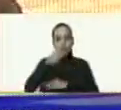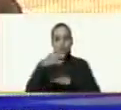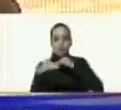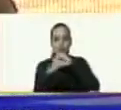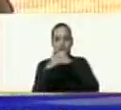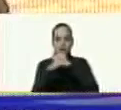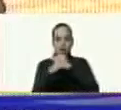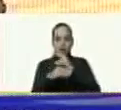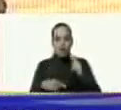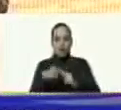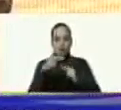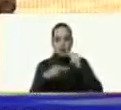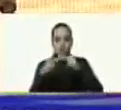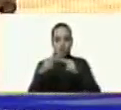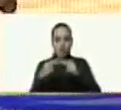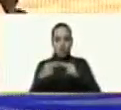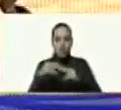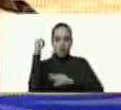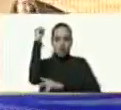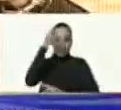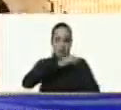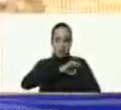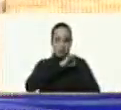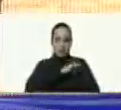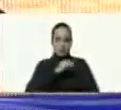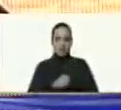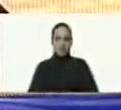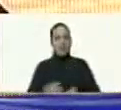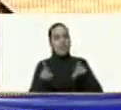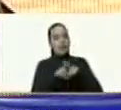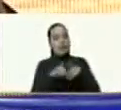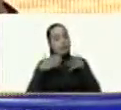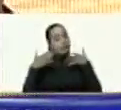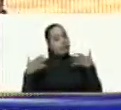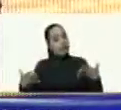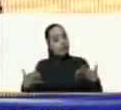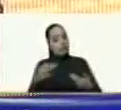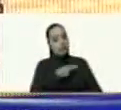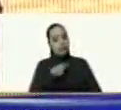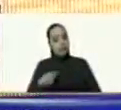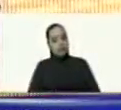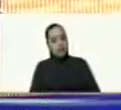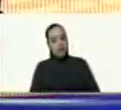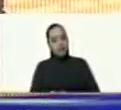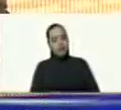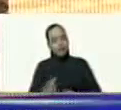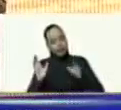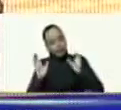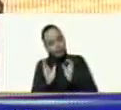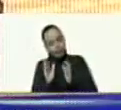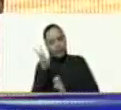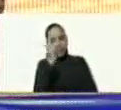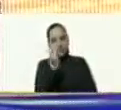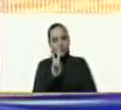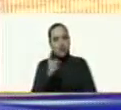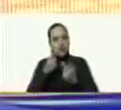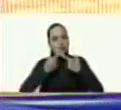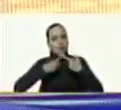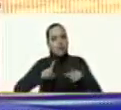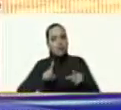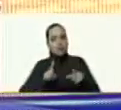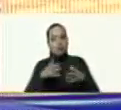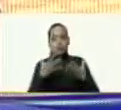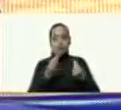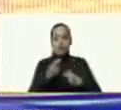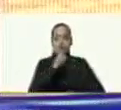la construcción del socialismo, con las diferencias del caso de la Gran China y de la modesta Venezuela, pero hay muchos retos en el despliegue